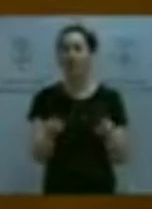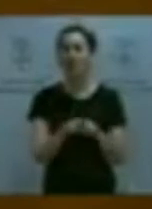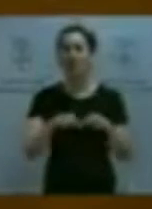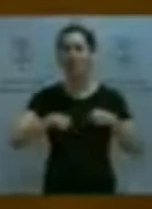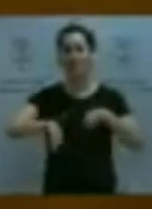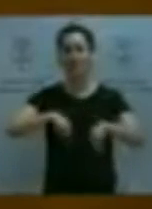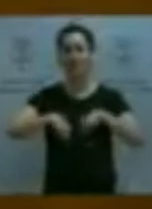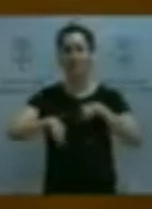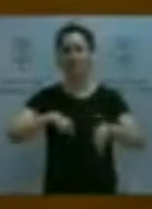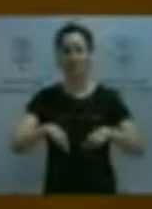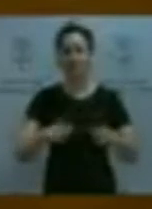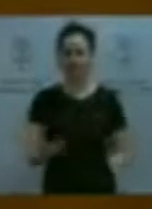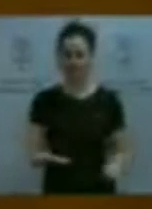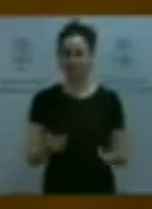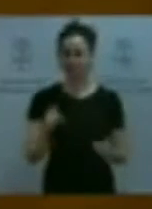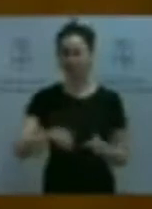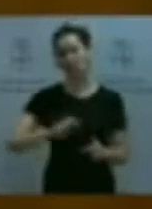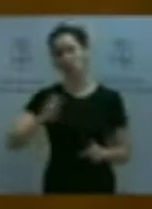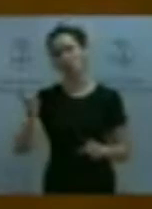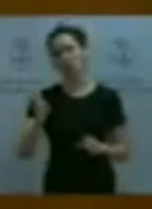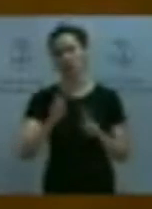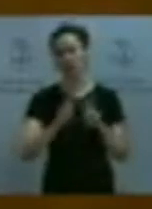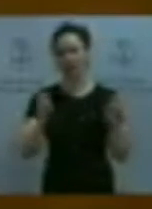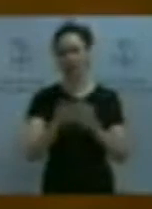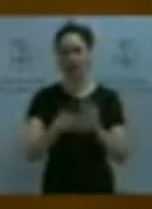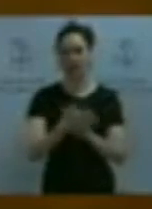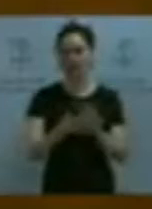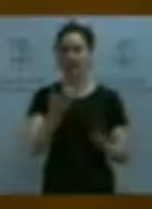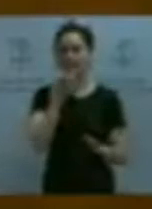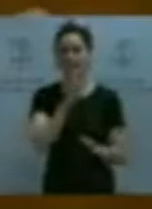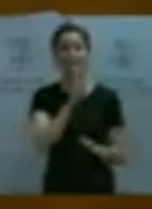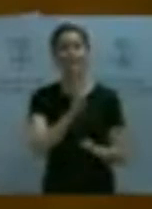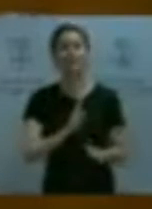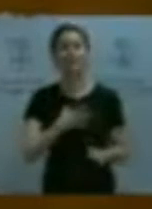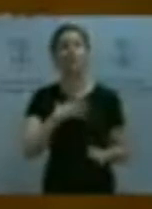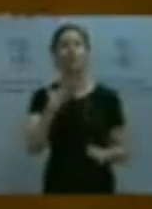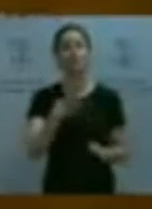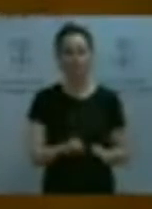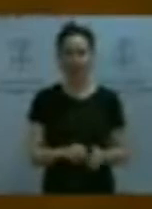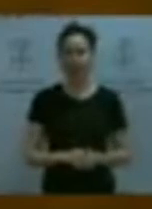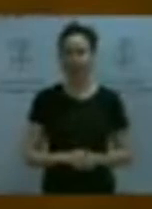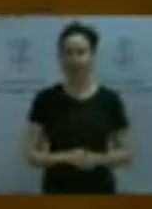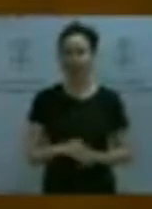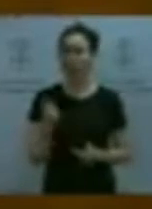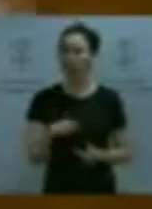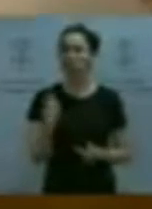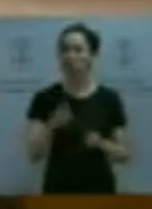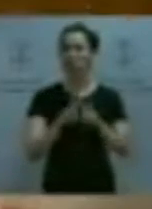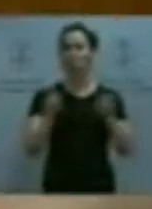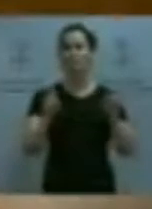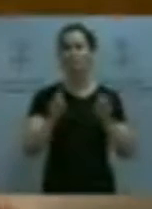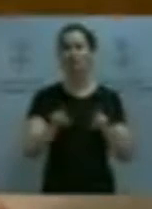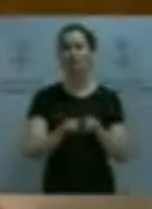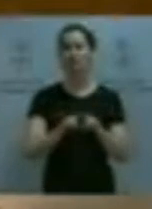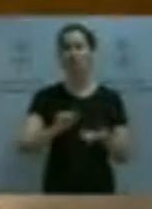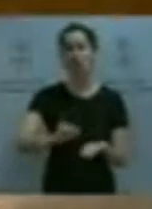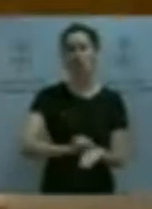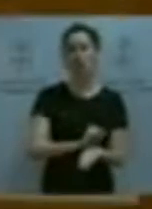quiero, si usted me puede contestar, cómo tenemos el tema de la renovación de los contratos de las líneas de promoción turística para las líneas